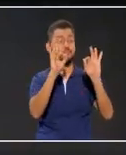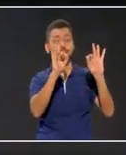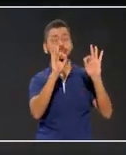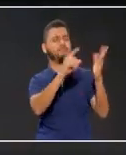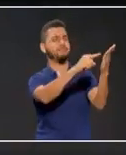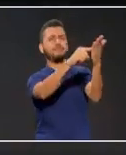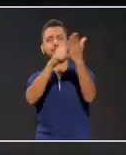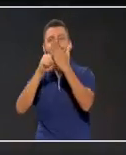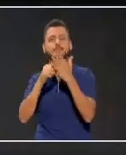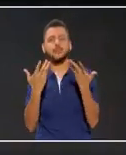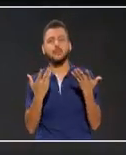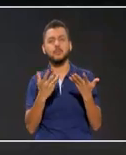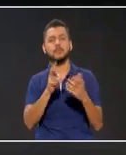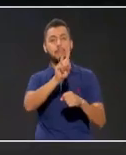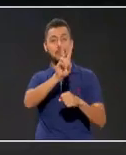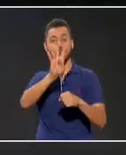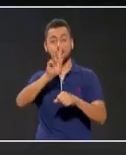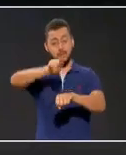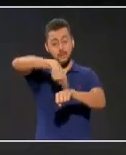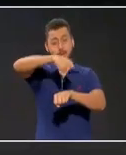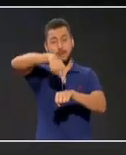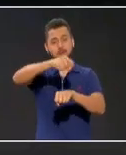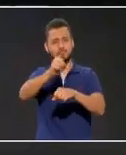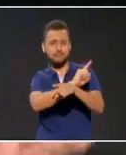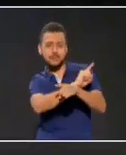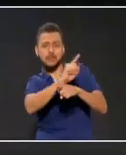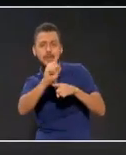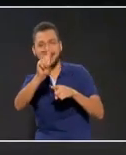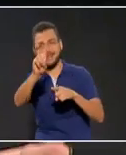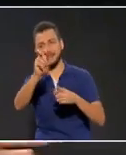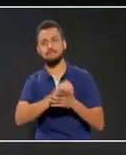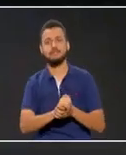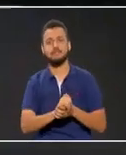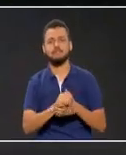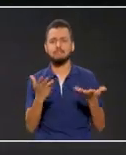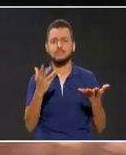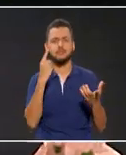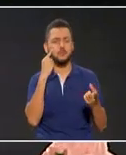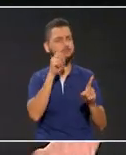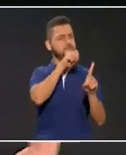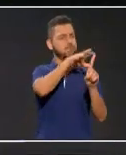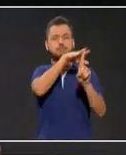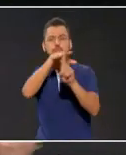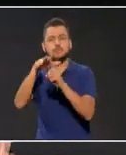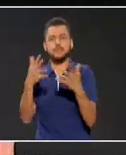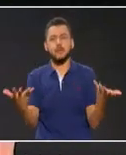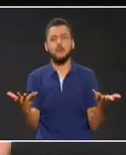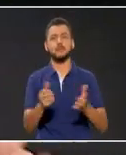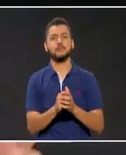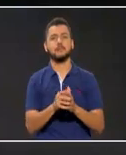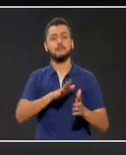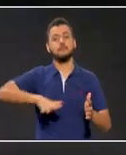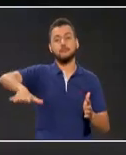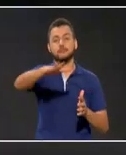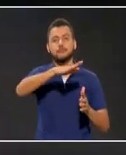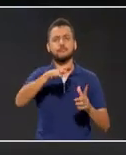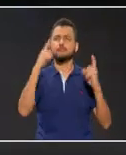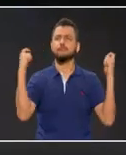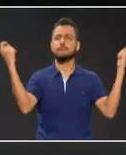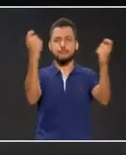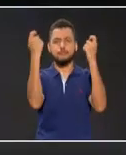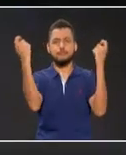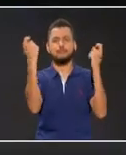plataforma 24 horas al día, 7 días a la semana. Y eso va a incidir en que vamos a tener aumentar la oferta y la demanda